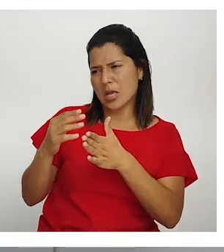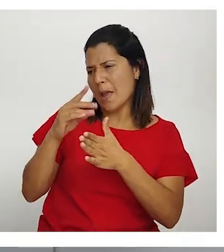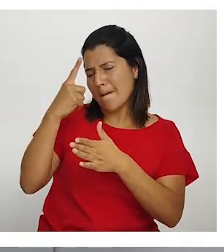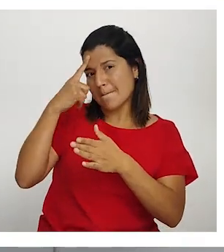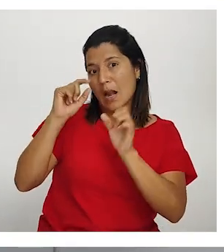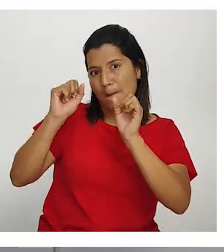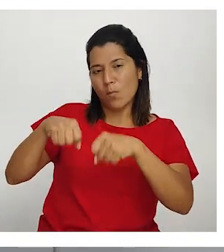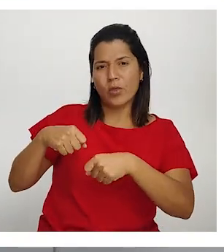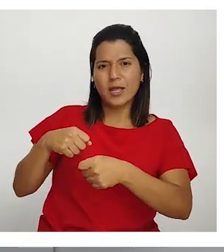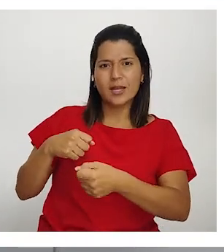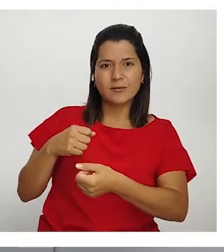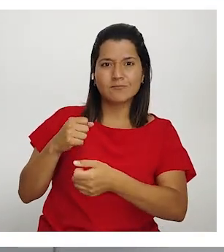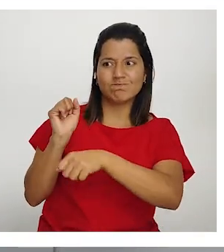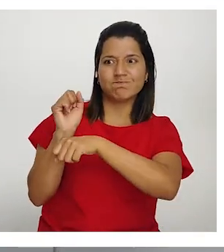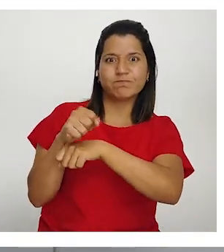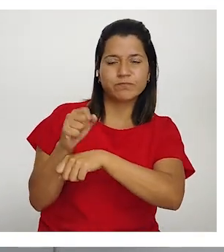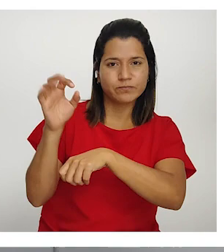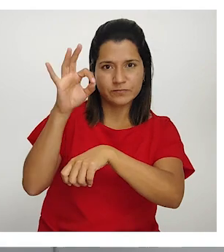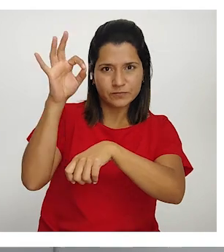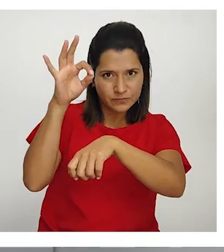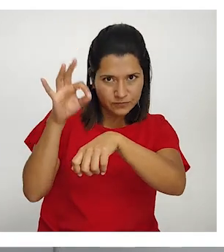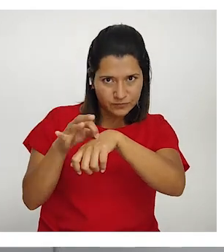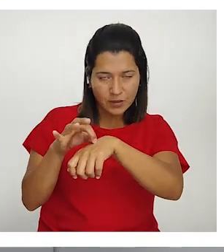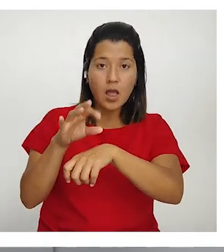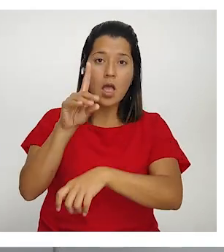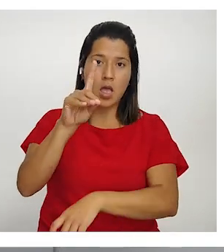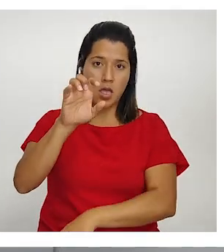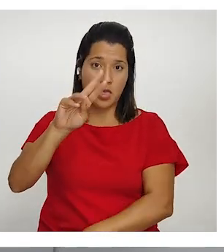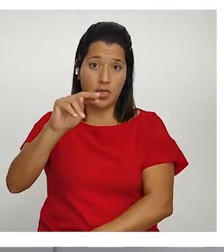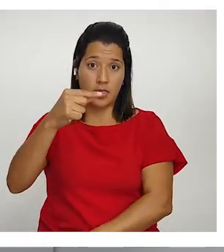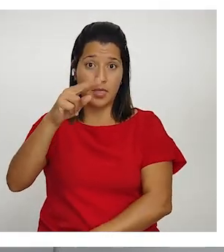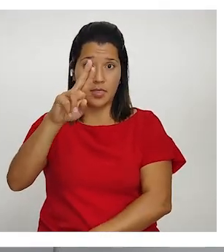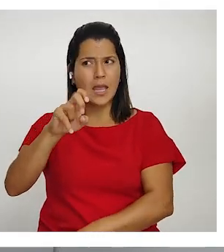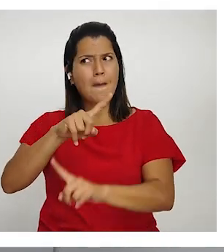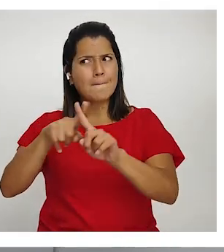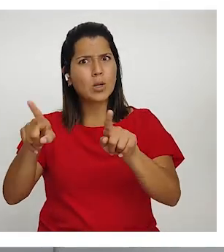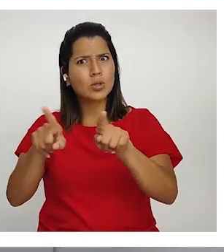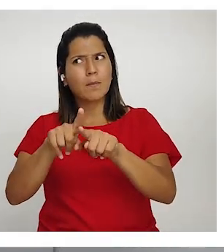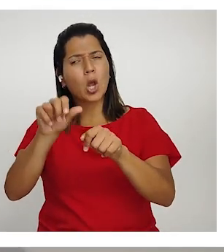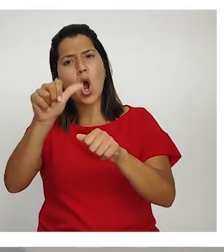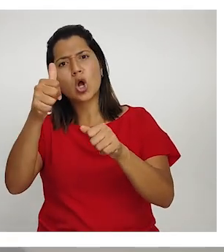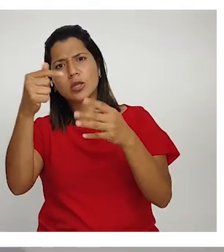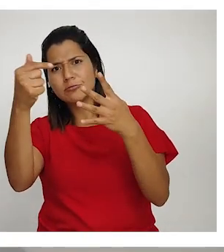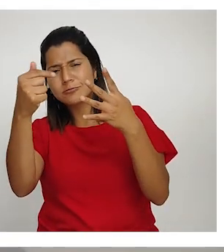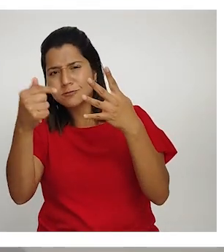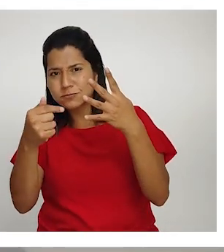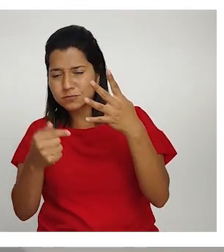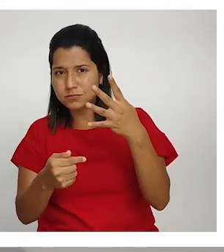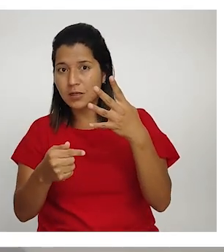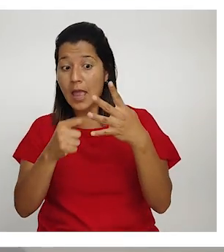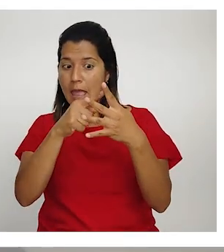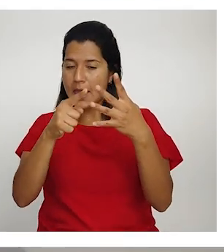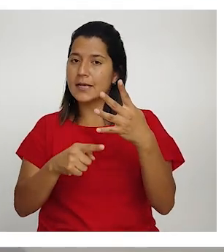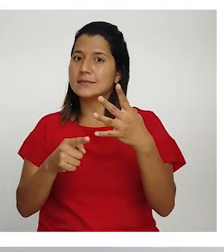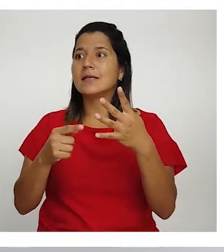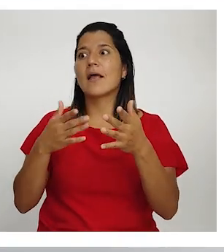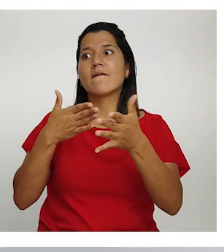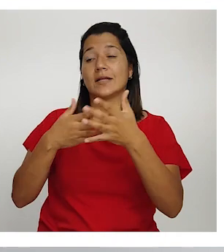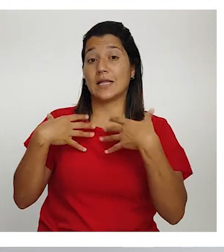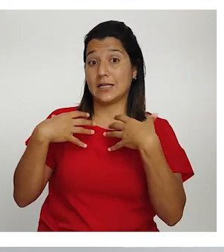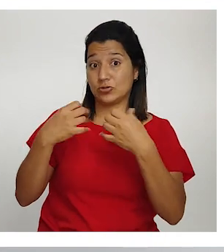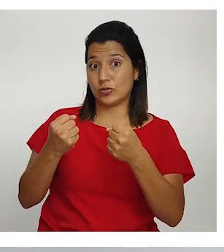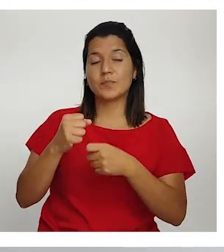vector que ya lo decíamos, que no es solo dengue, sino una serie de otras enfermedades que si bien acarrean consecuencias en la salud. Acudir